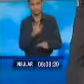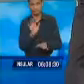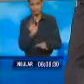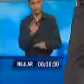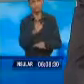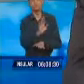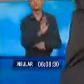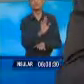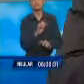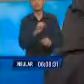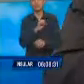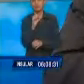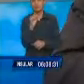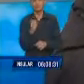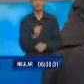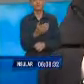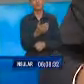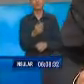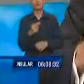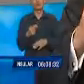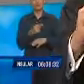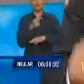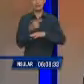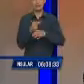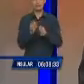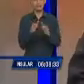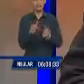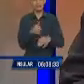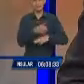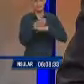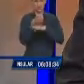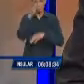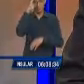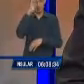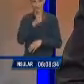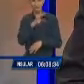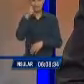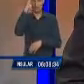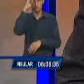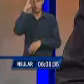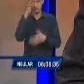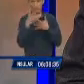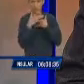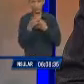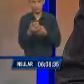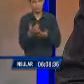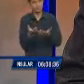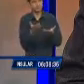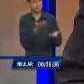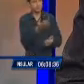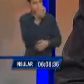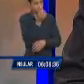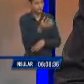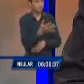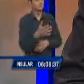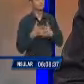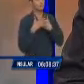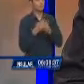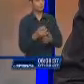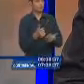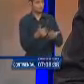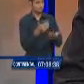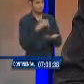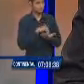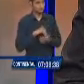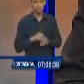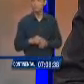vitricampeón. Me refiero al general Paco Moncayo con el Nacional. General Moncayo, muy buenos días. Gracias por haber aceptado nuestra invitación. Oh, qué gusto, Carlos. Un